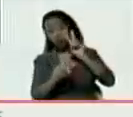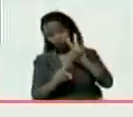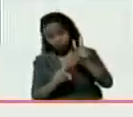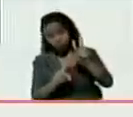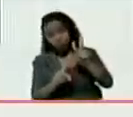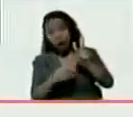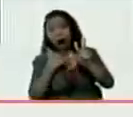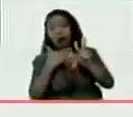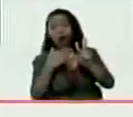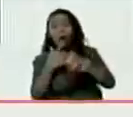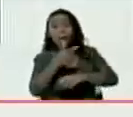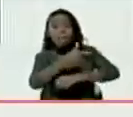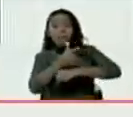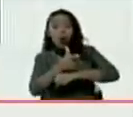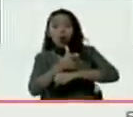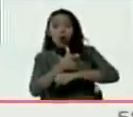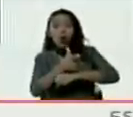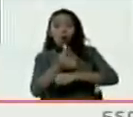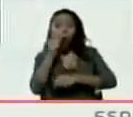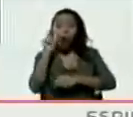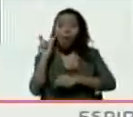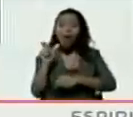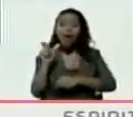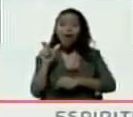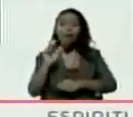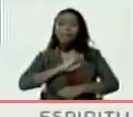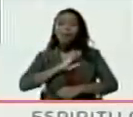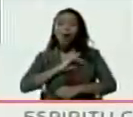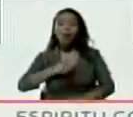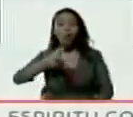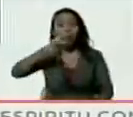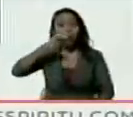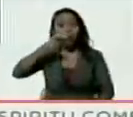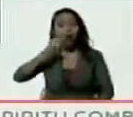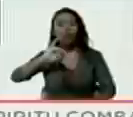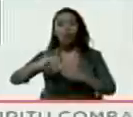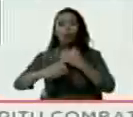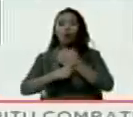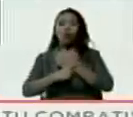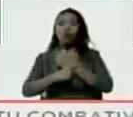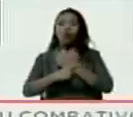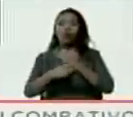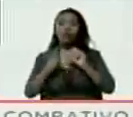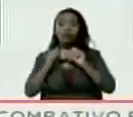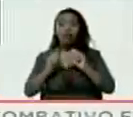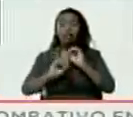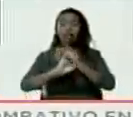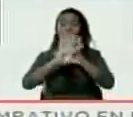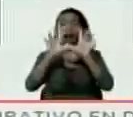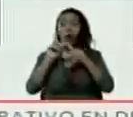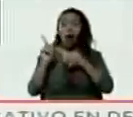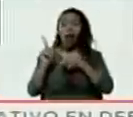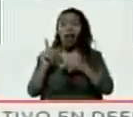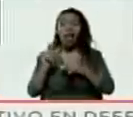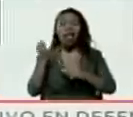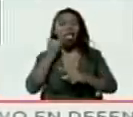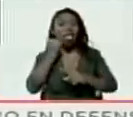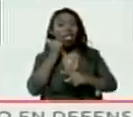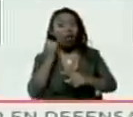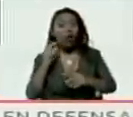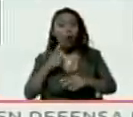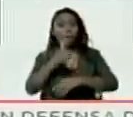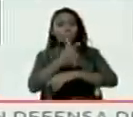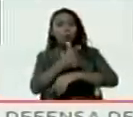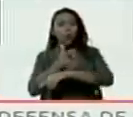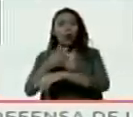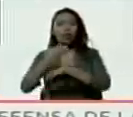disparó en esa manifestación fueron los pistoleros de Juan Guaidó. Queda perfectamente claro que él les está reclamando por los disparos